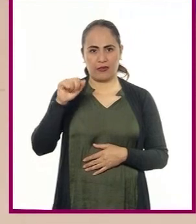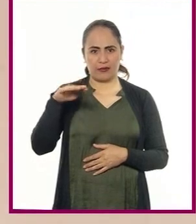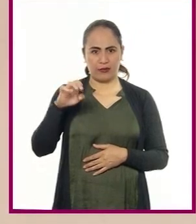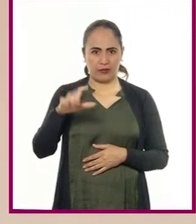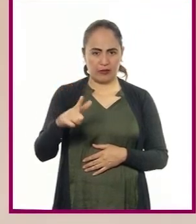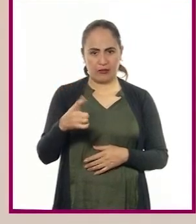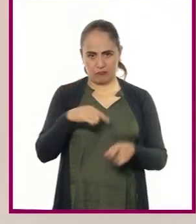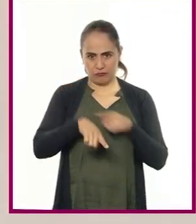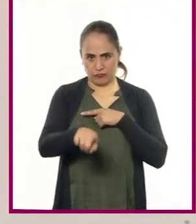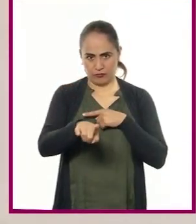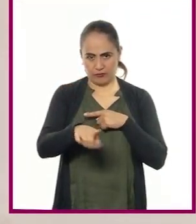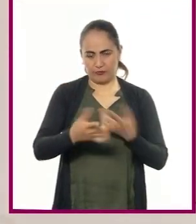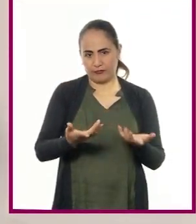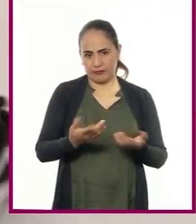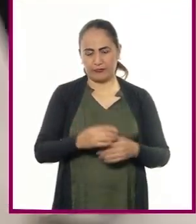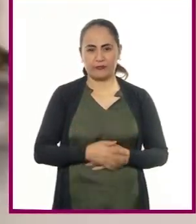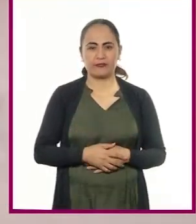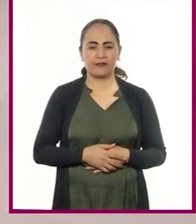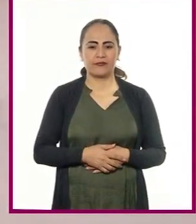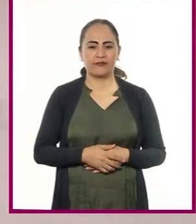Abierta.